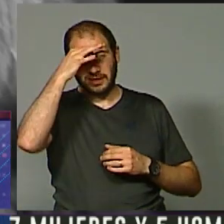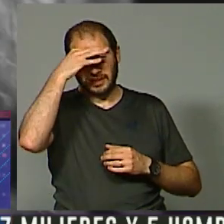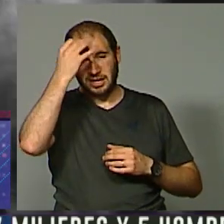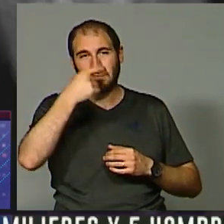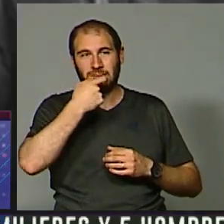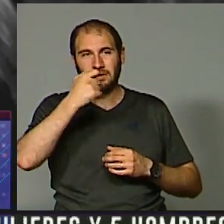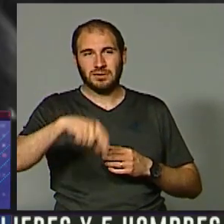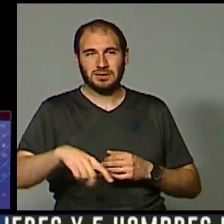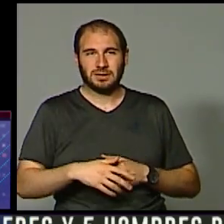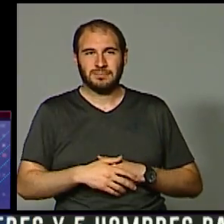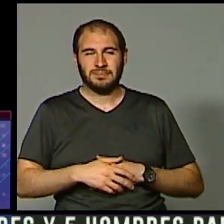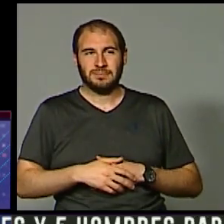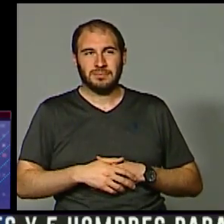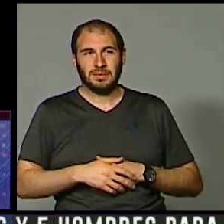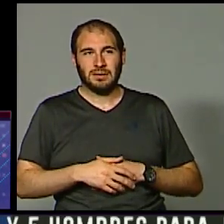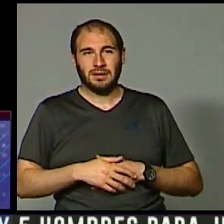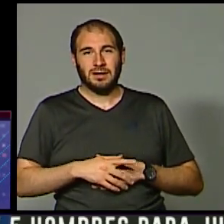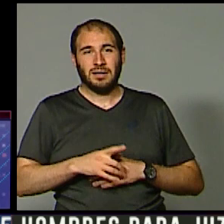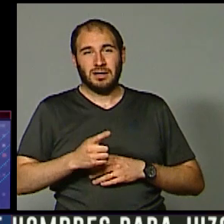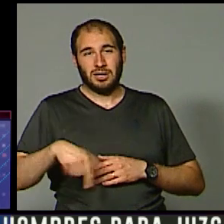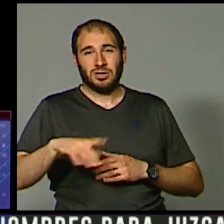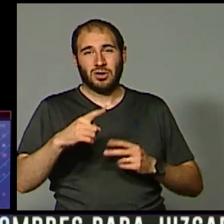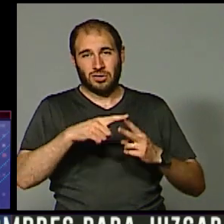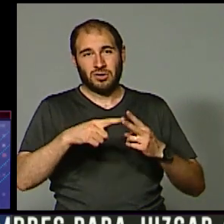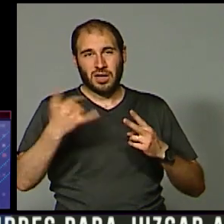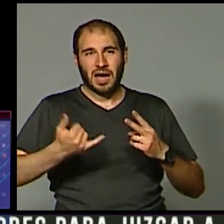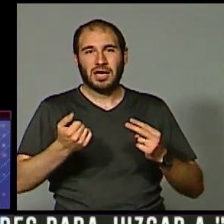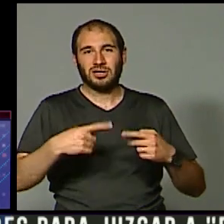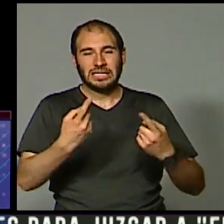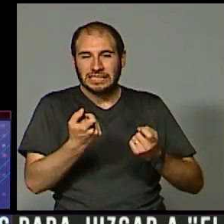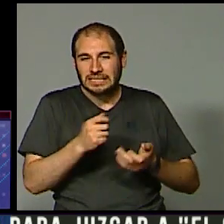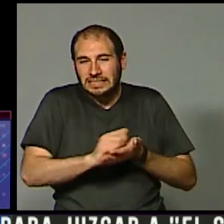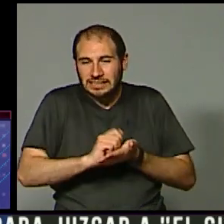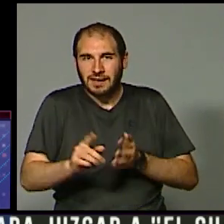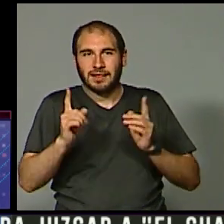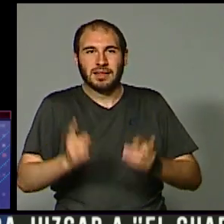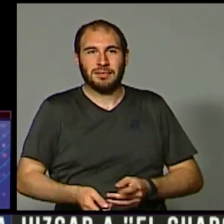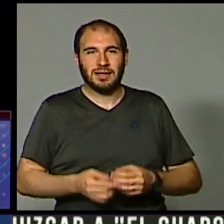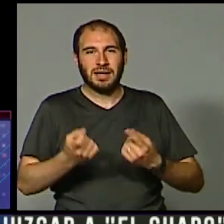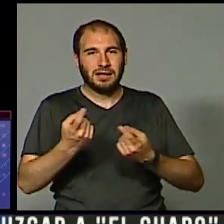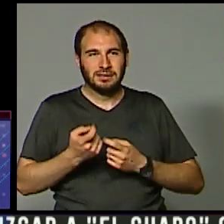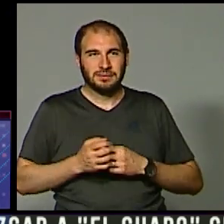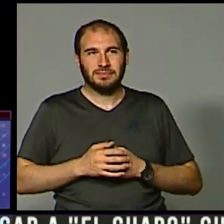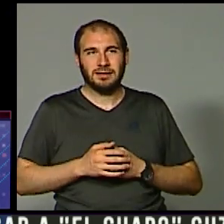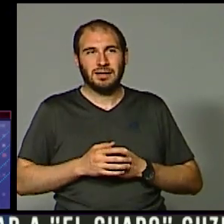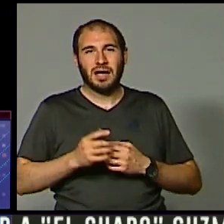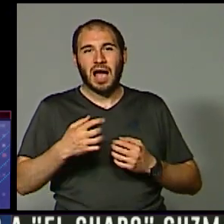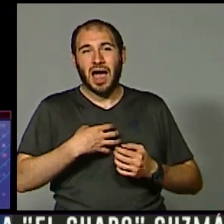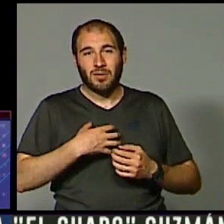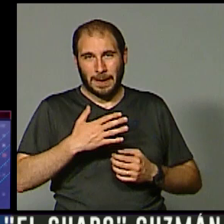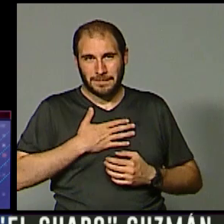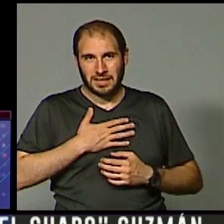mendocino. Entonces, bueno, ya contaba con esas dos cosas, la necesidad de escribir y la necesidad de que estén estas alumnas